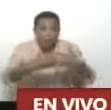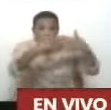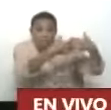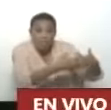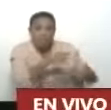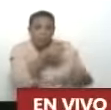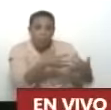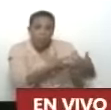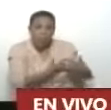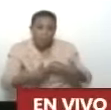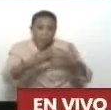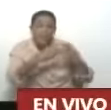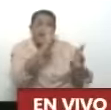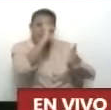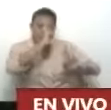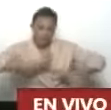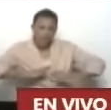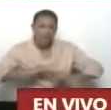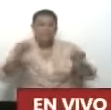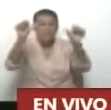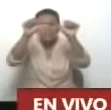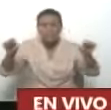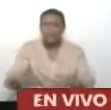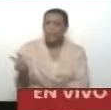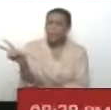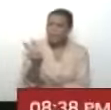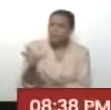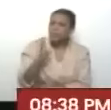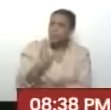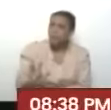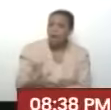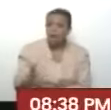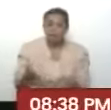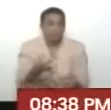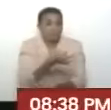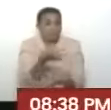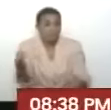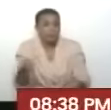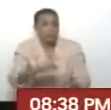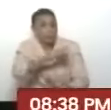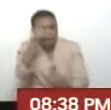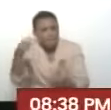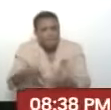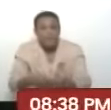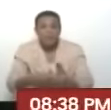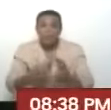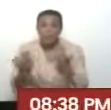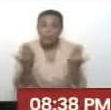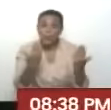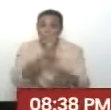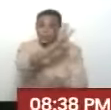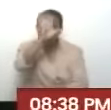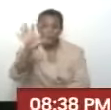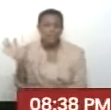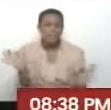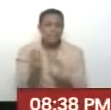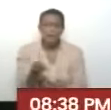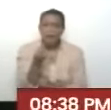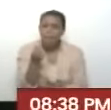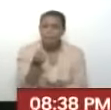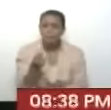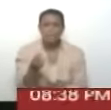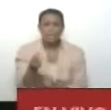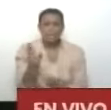Norteamérica respeta el sistema electoral venezolano, que es el más perfecto y completo del mundo. Y nadie lo